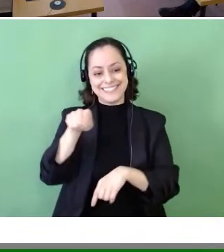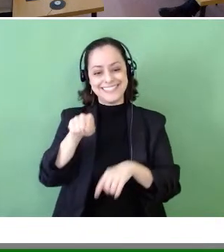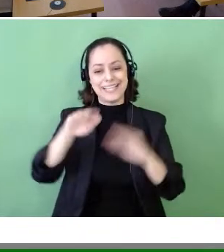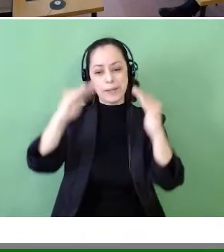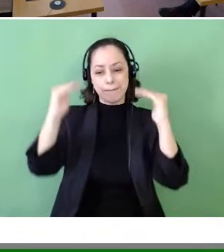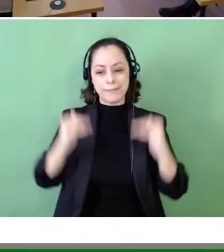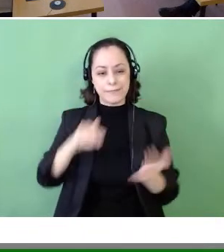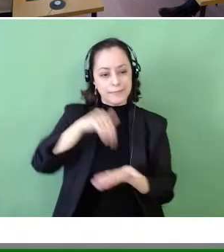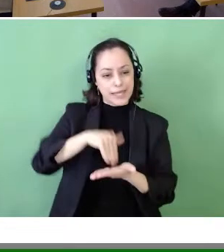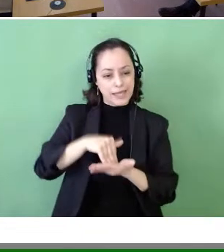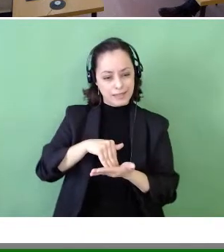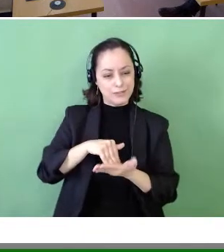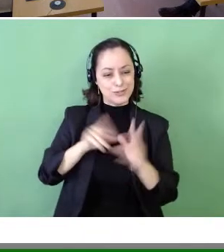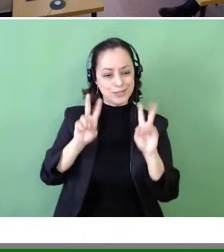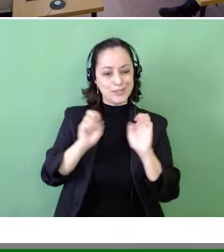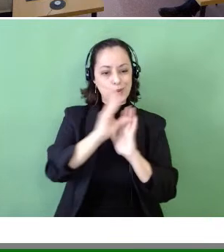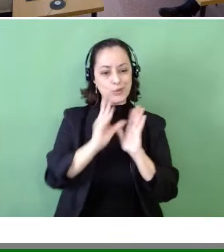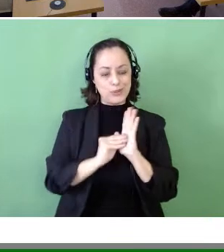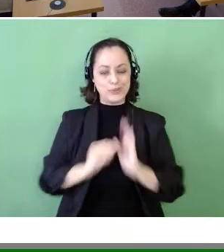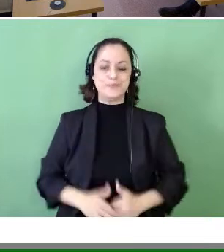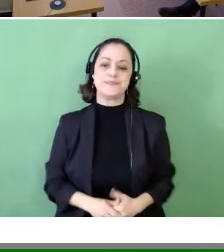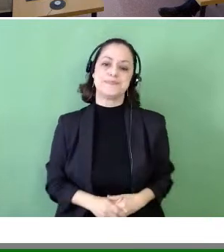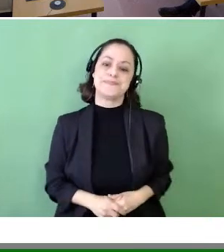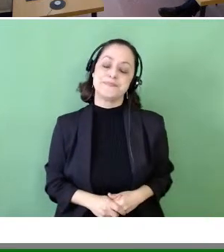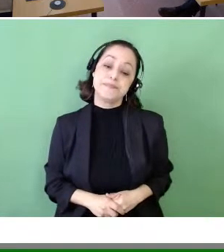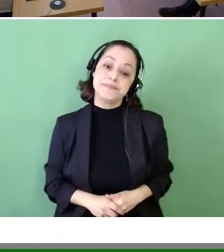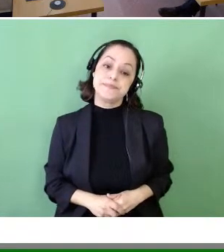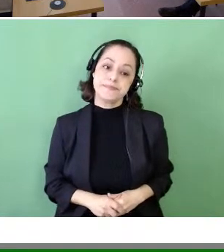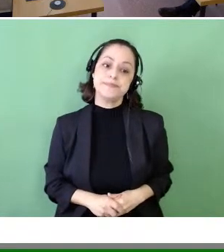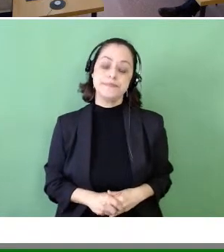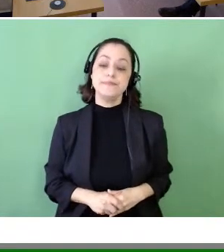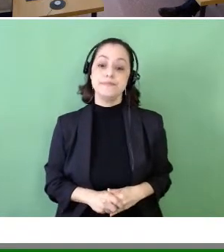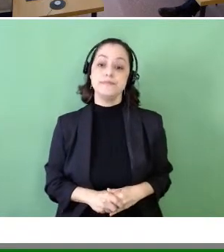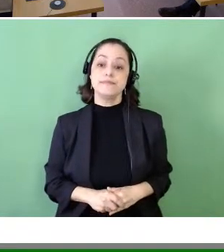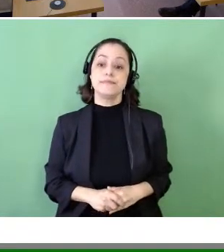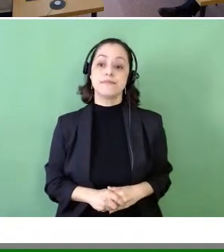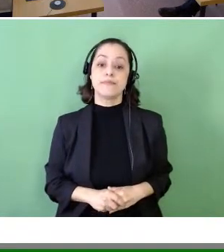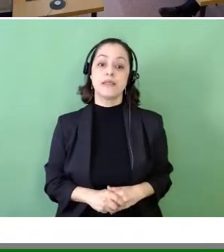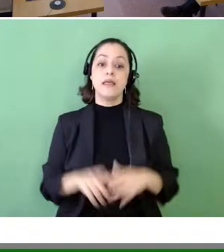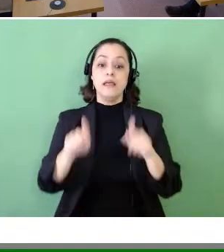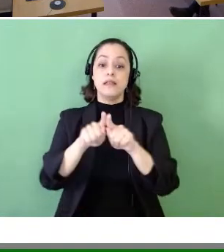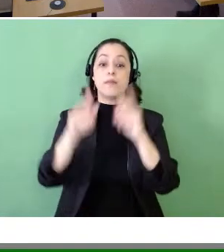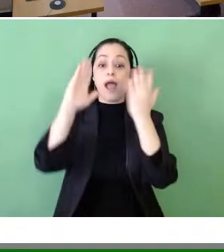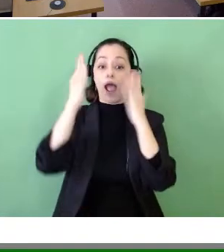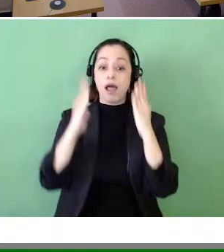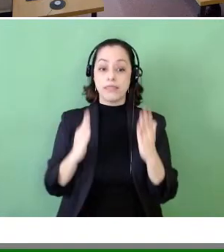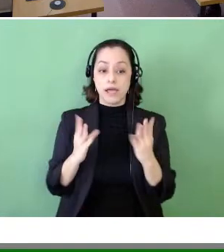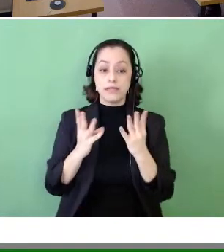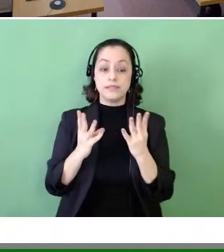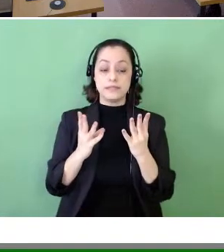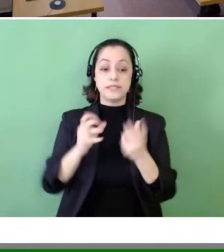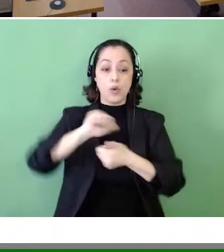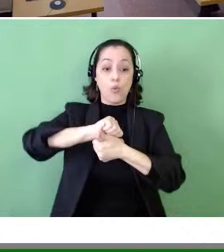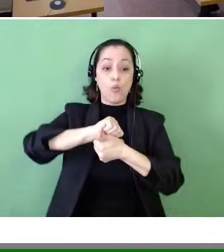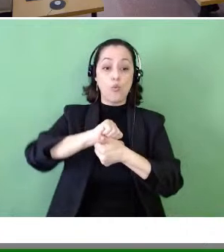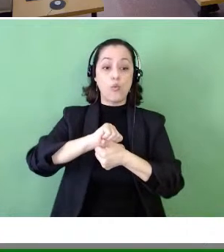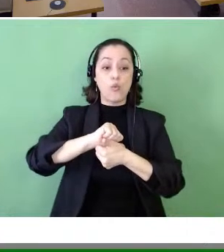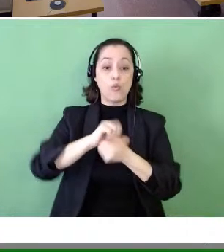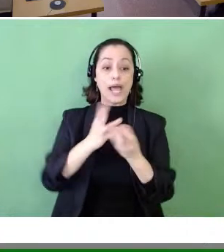El próximo, aquí tenemos el análisis cualitativo, que hicimos también algunas